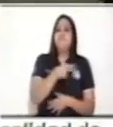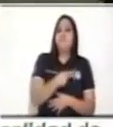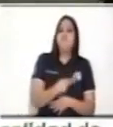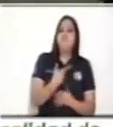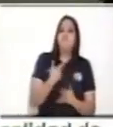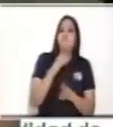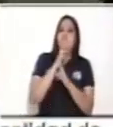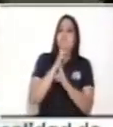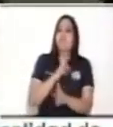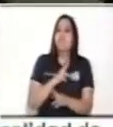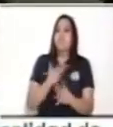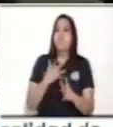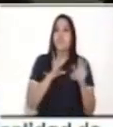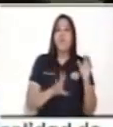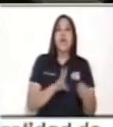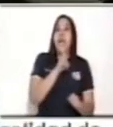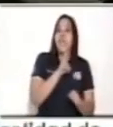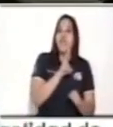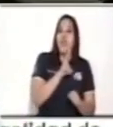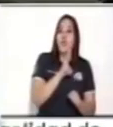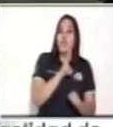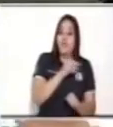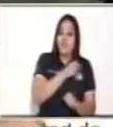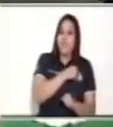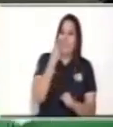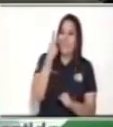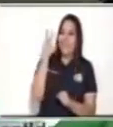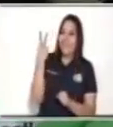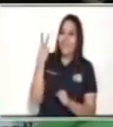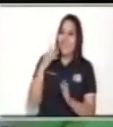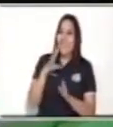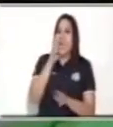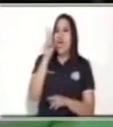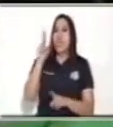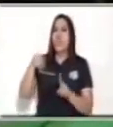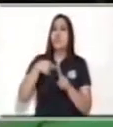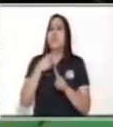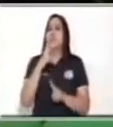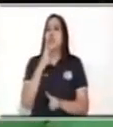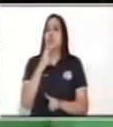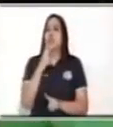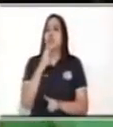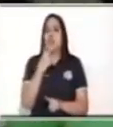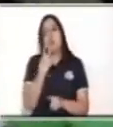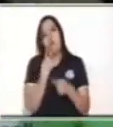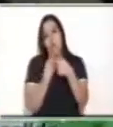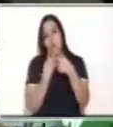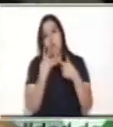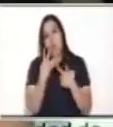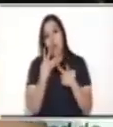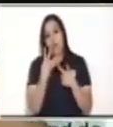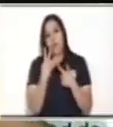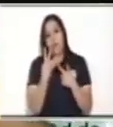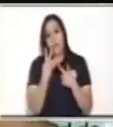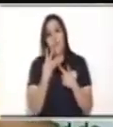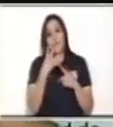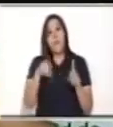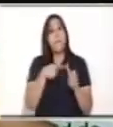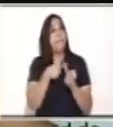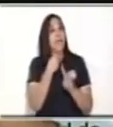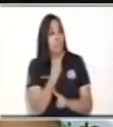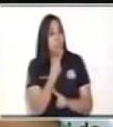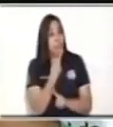multiplicación es 12. ¿Quieres probar? 2 más 2. Muy bien. 4. ¿Más